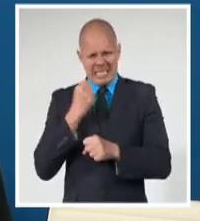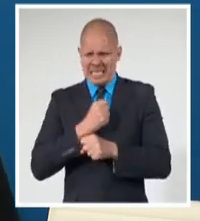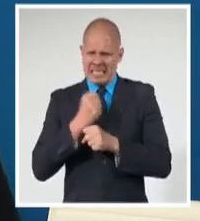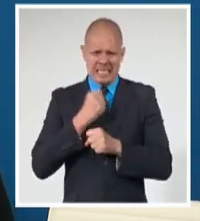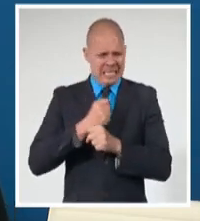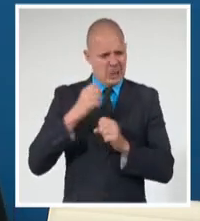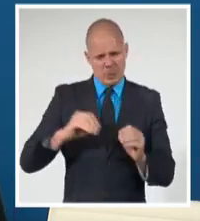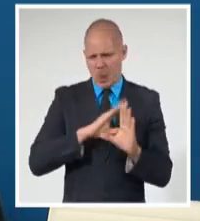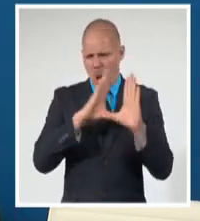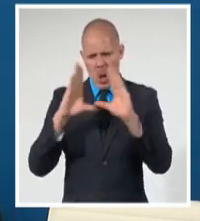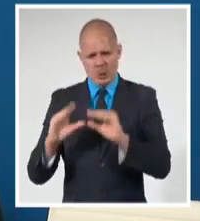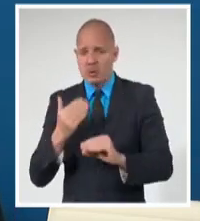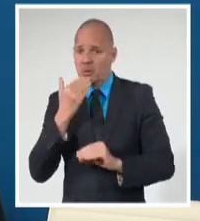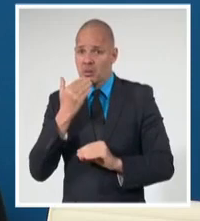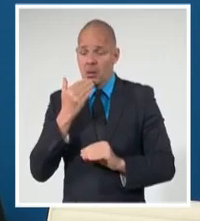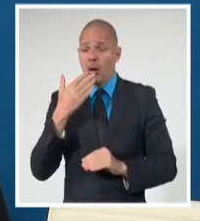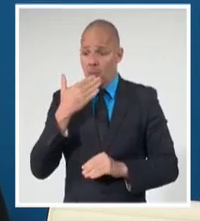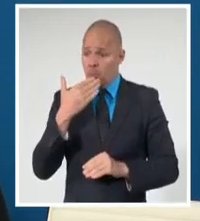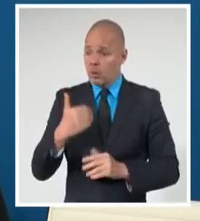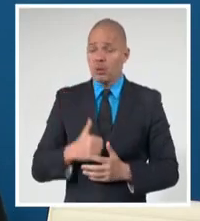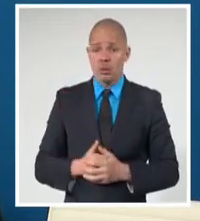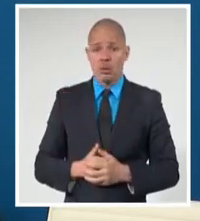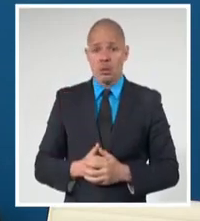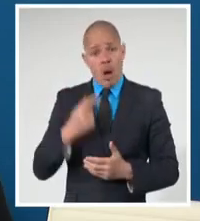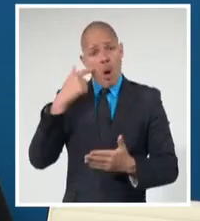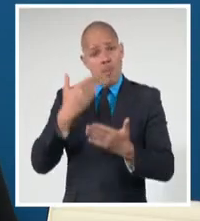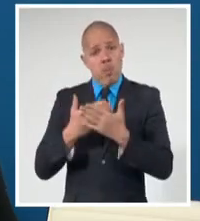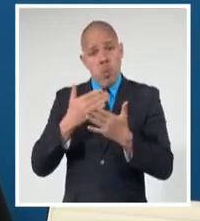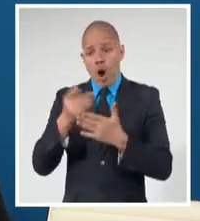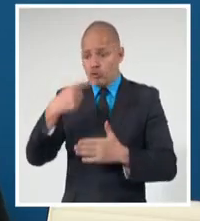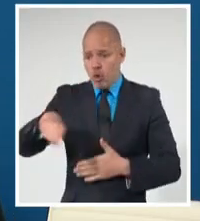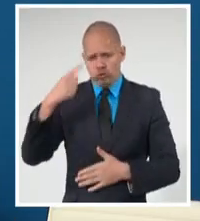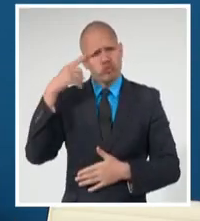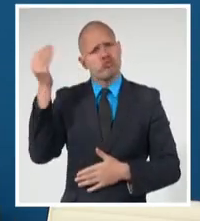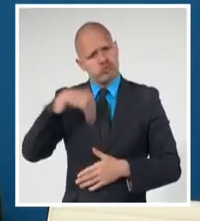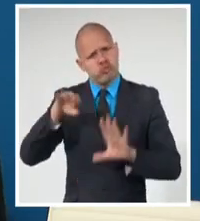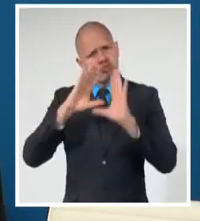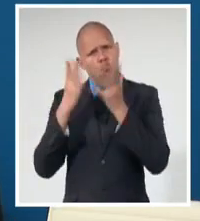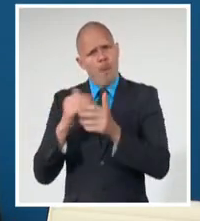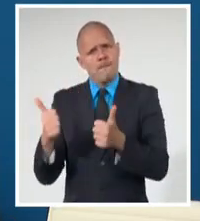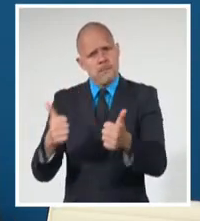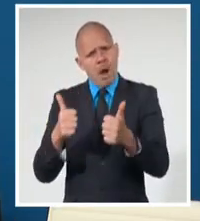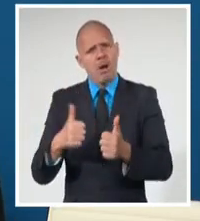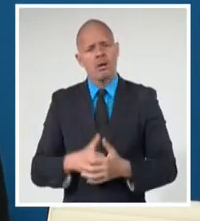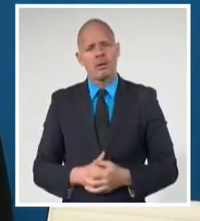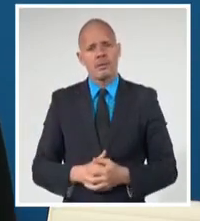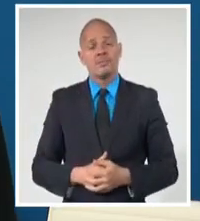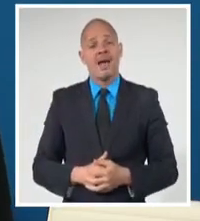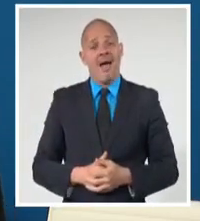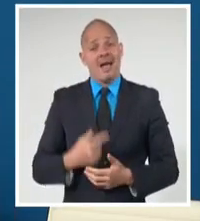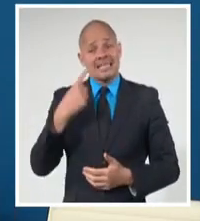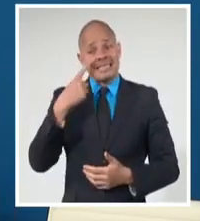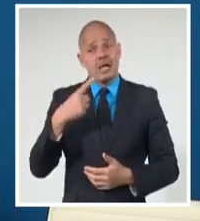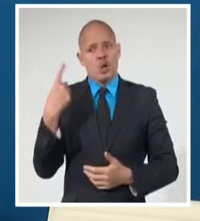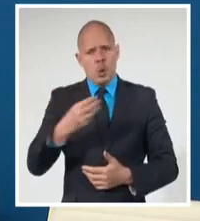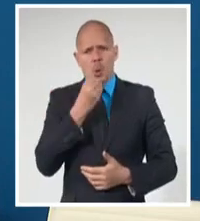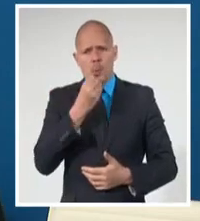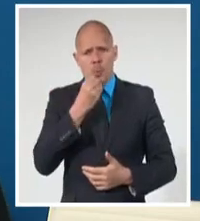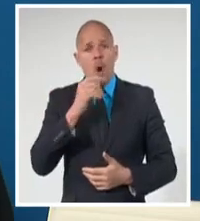aplicaron todo lo que tenían de conocimiento. Y realmente esto nos ha mostrado que realmente tenemos la capacidad de enfrentarnos a retos mucho